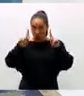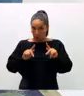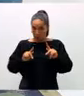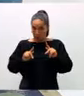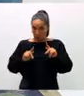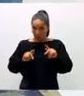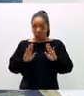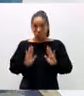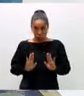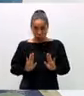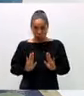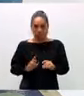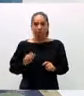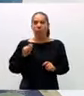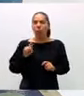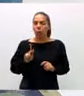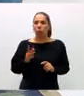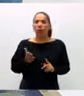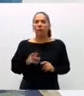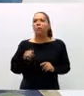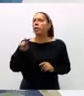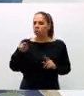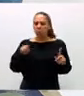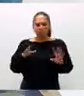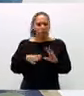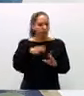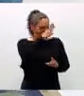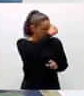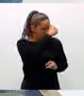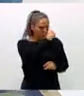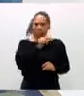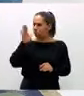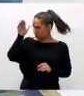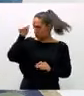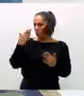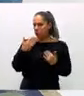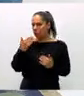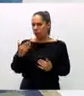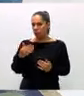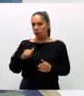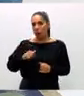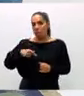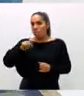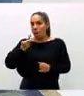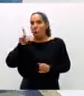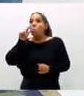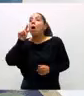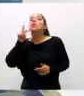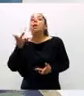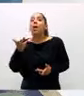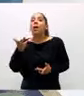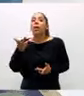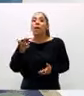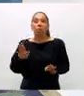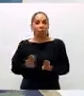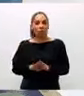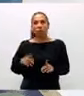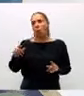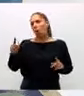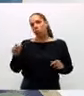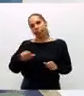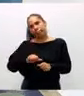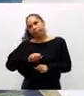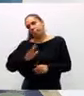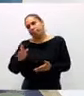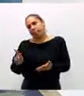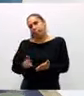de acuerdo, dijimos vamos a hacer esto, pero al día siguiente, ¿qué pasa? Pues nadie lo respeta. Entonces el conflicto otra vez surge. Este